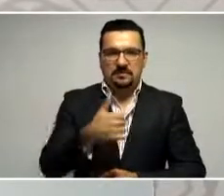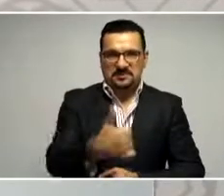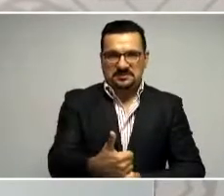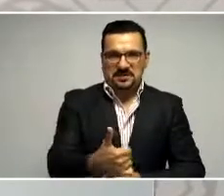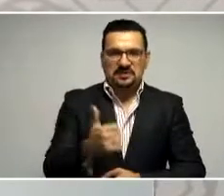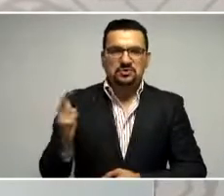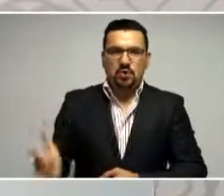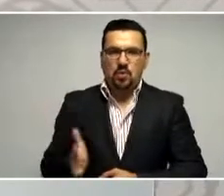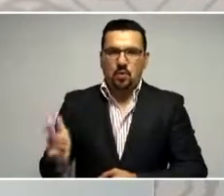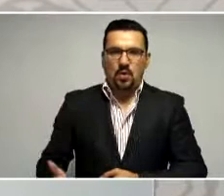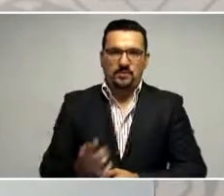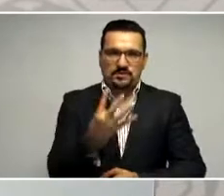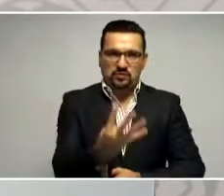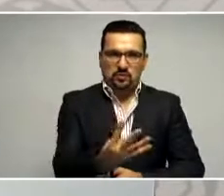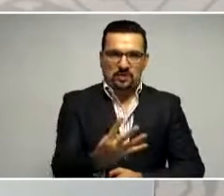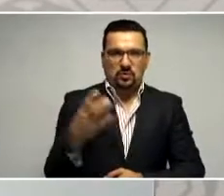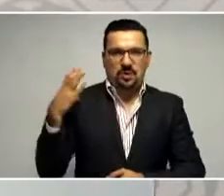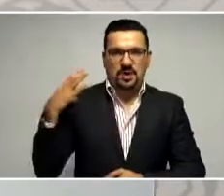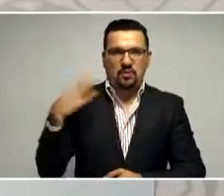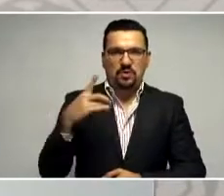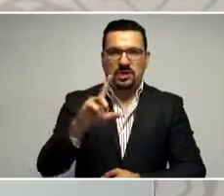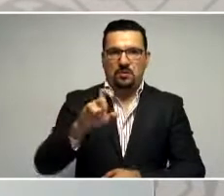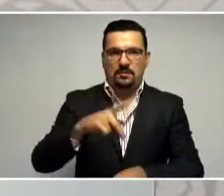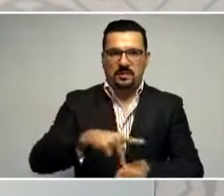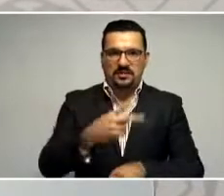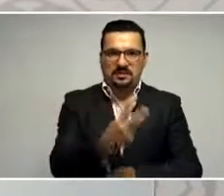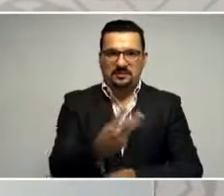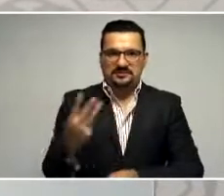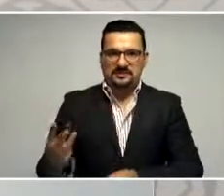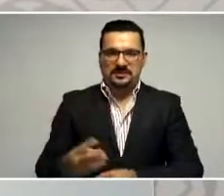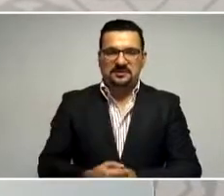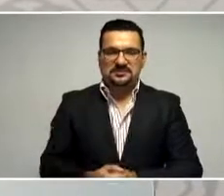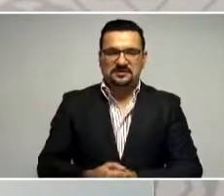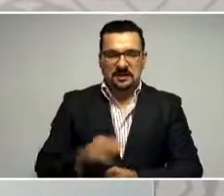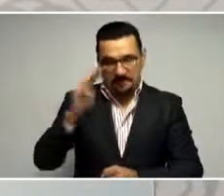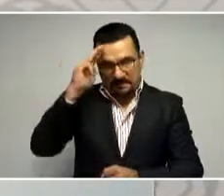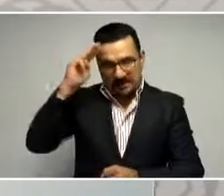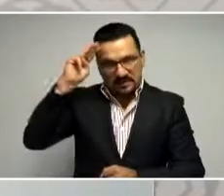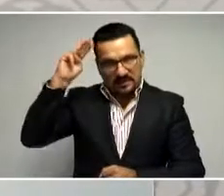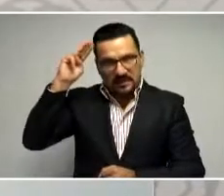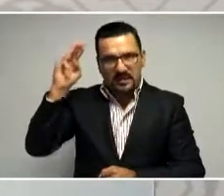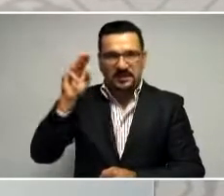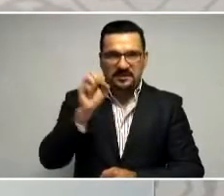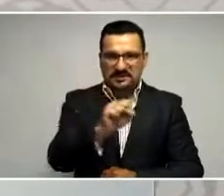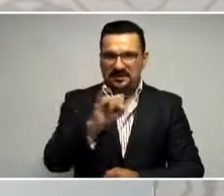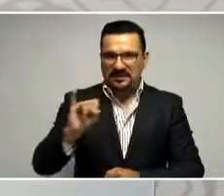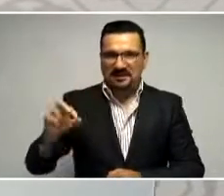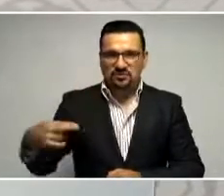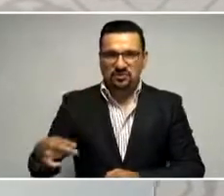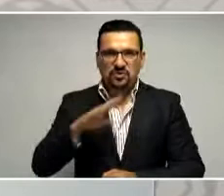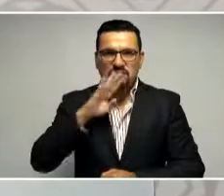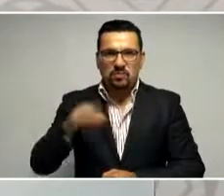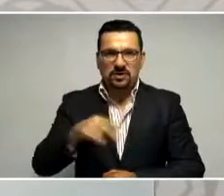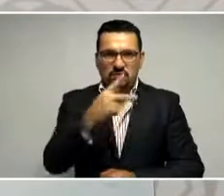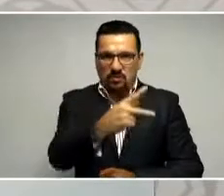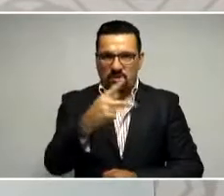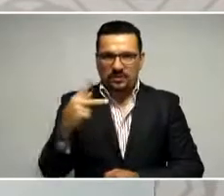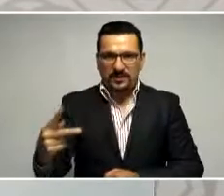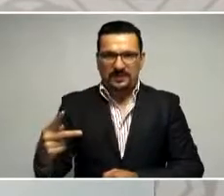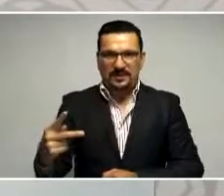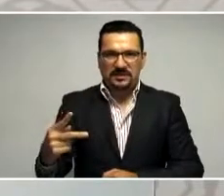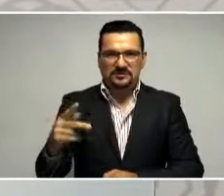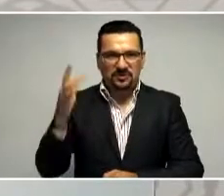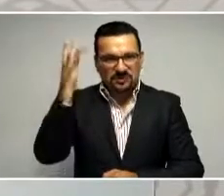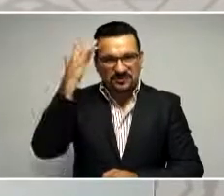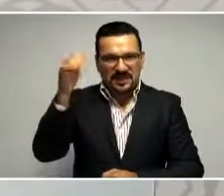4, Caborca y Agua Prieta, 3 cada uno. Magdalena, San Ignacio, Río Muerto, Puerto Peñasco,